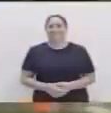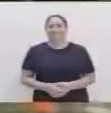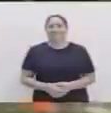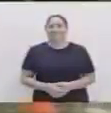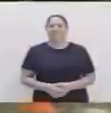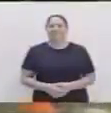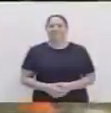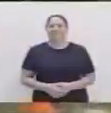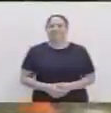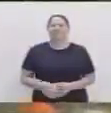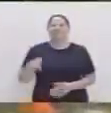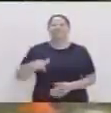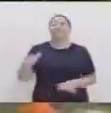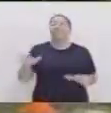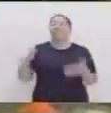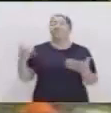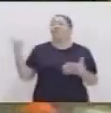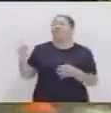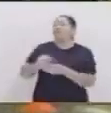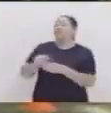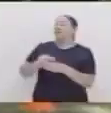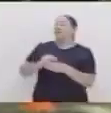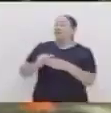Y paso ahora a lo que son mis estiramientos.